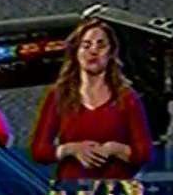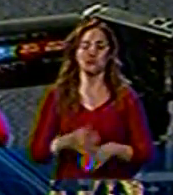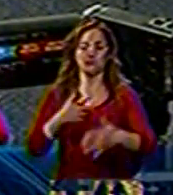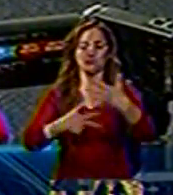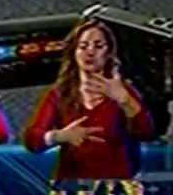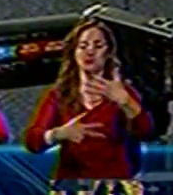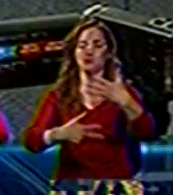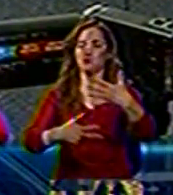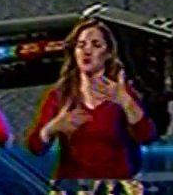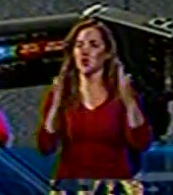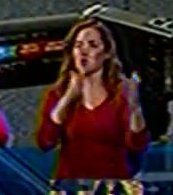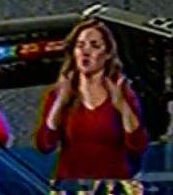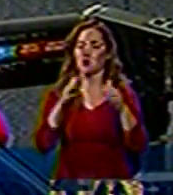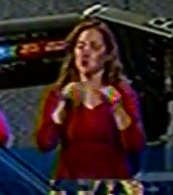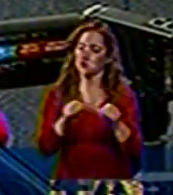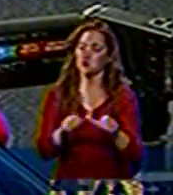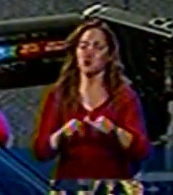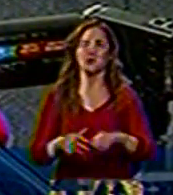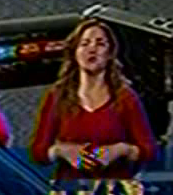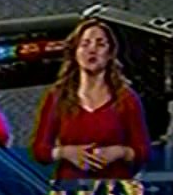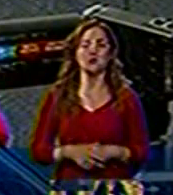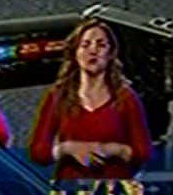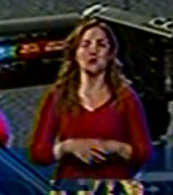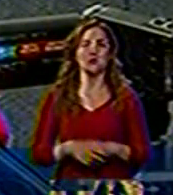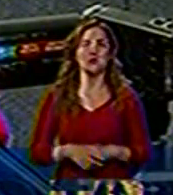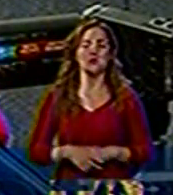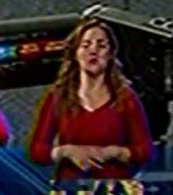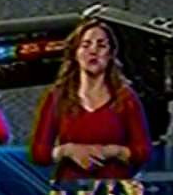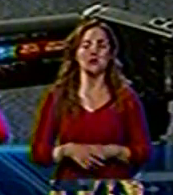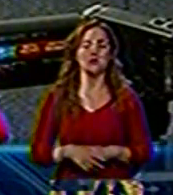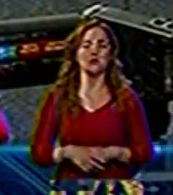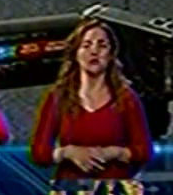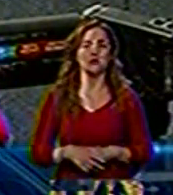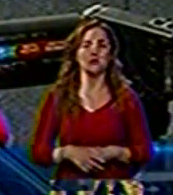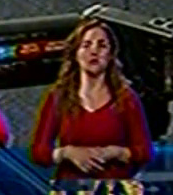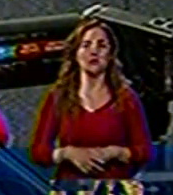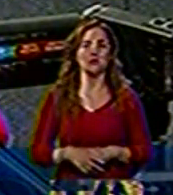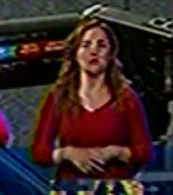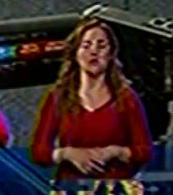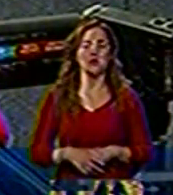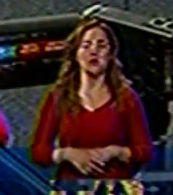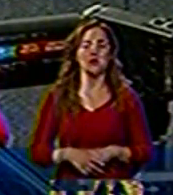permanece, si es que la transitoria permanece, que sería sujeta